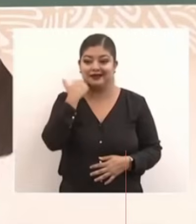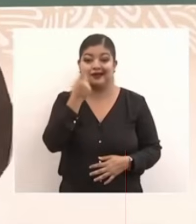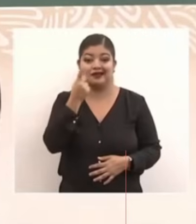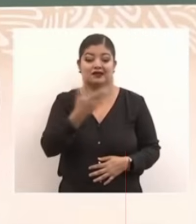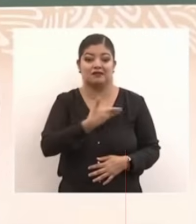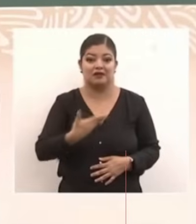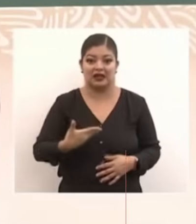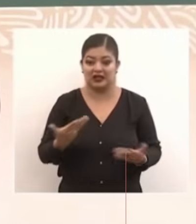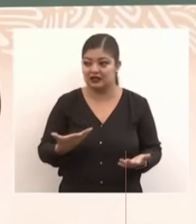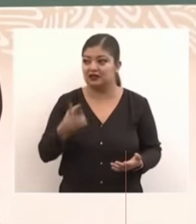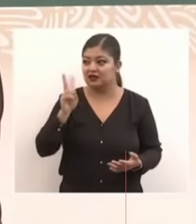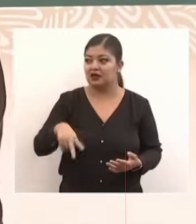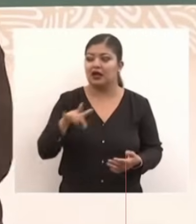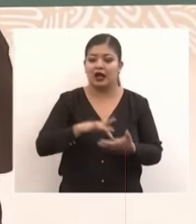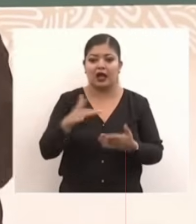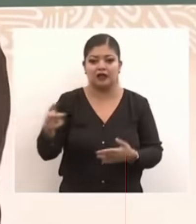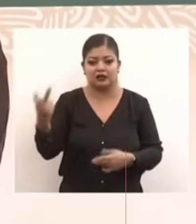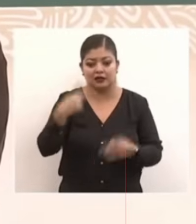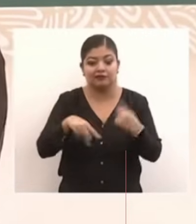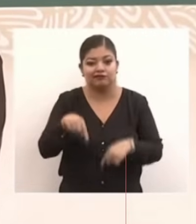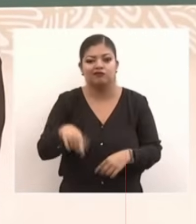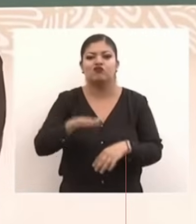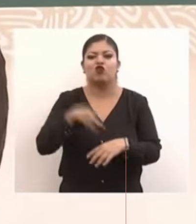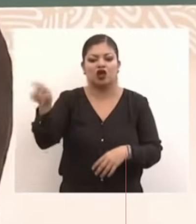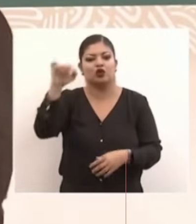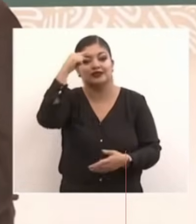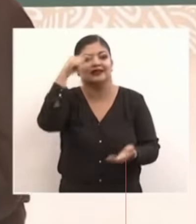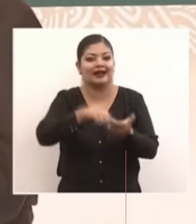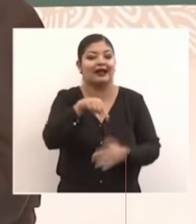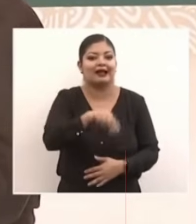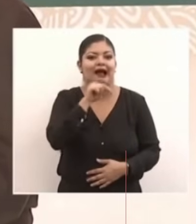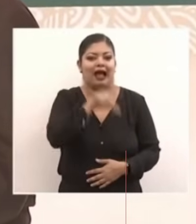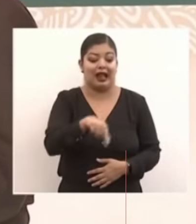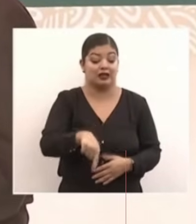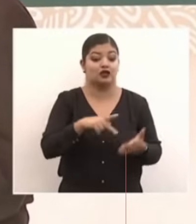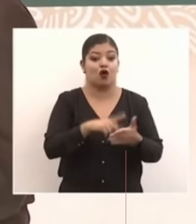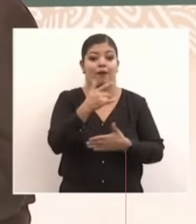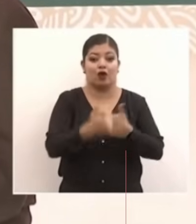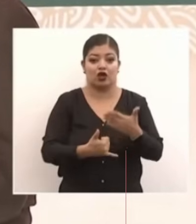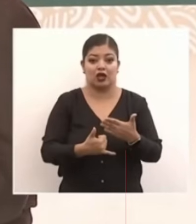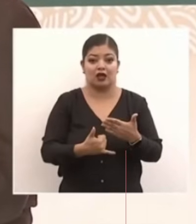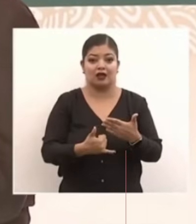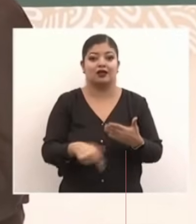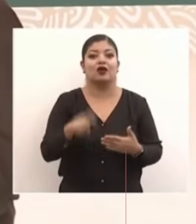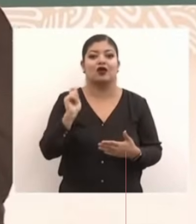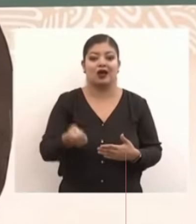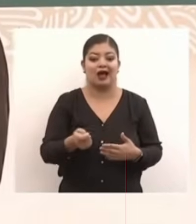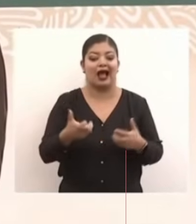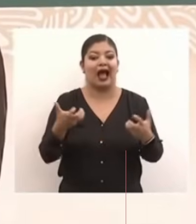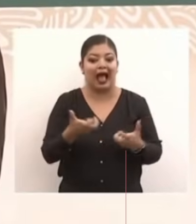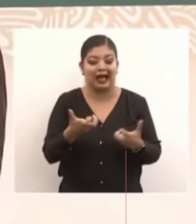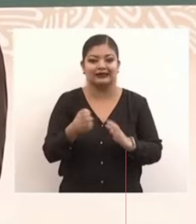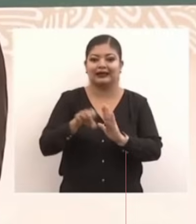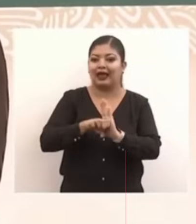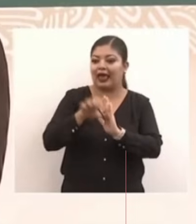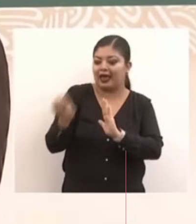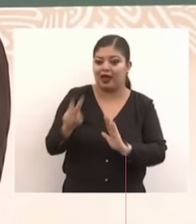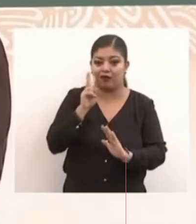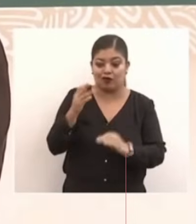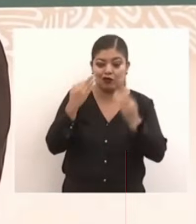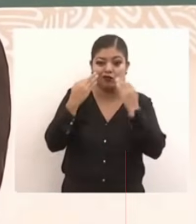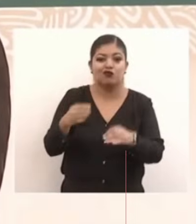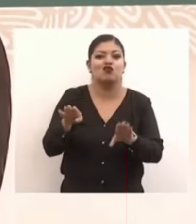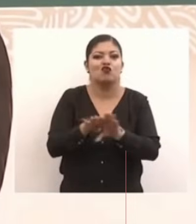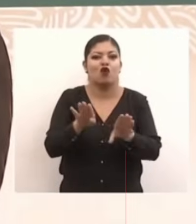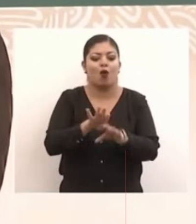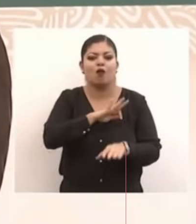estoy muy orgulloso de haber trabajado con usted. Gracias por creer en Jalisco. Este proyecto este proyecto es un gran ejemplo de cómo se pueden